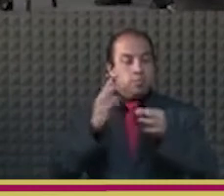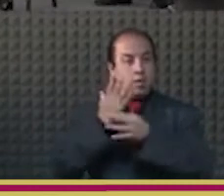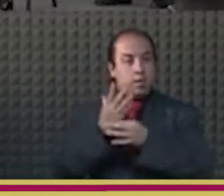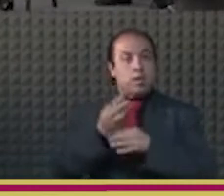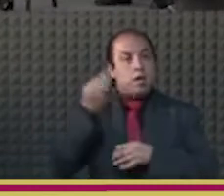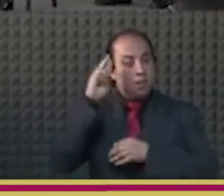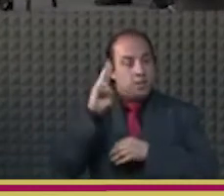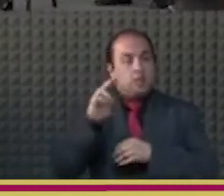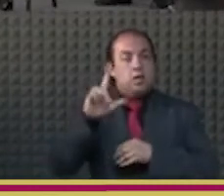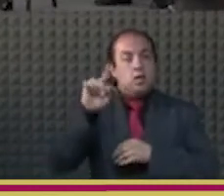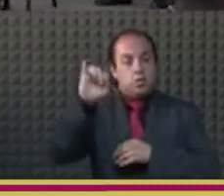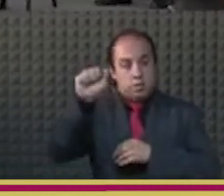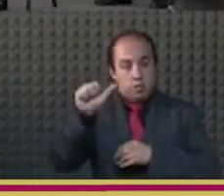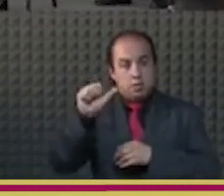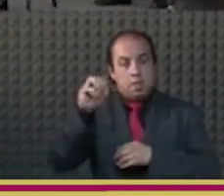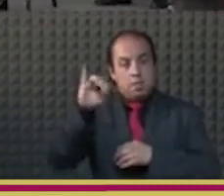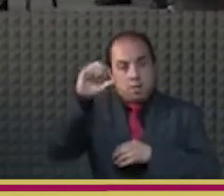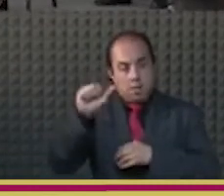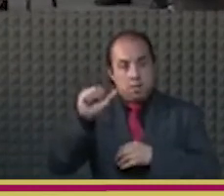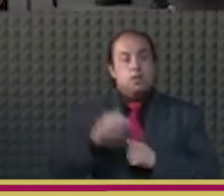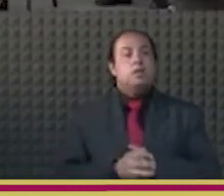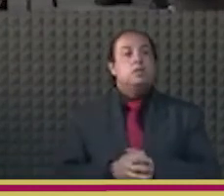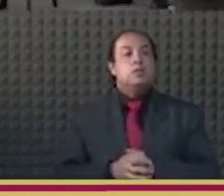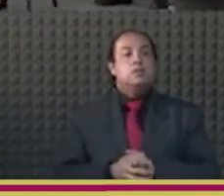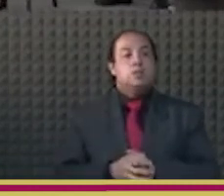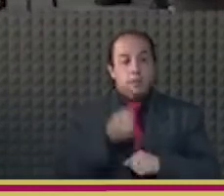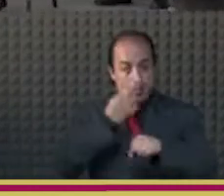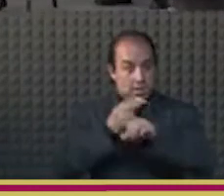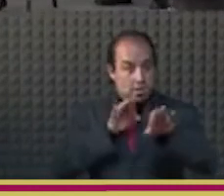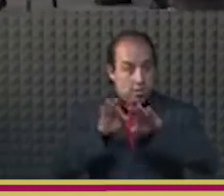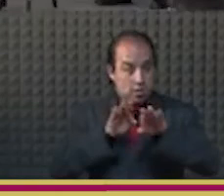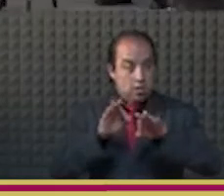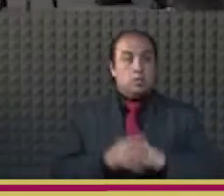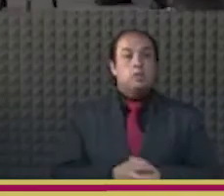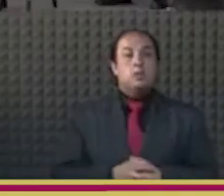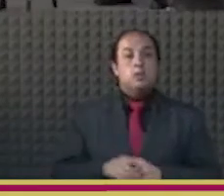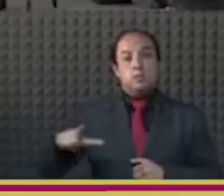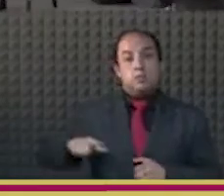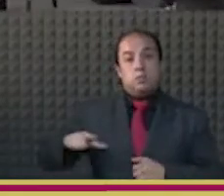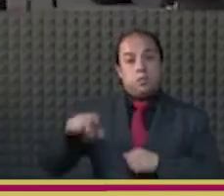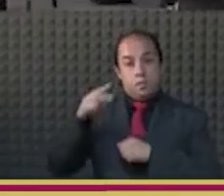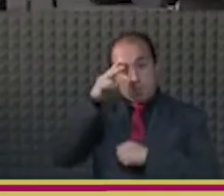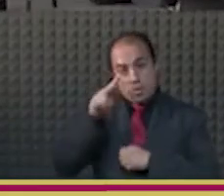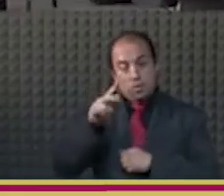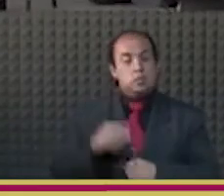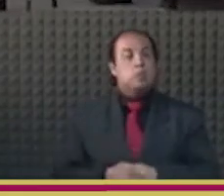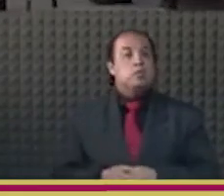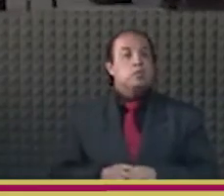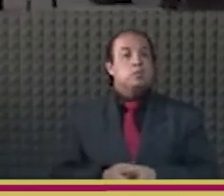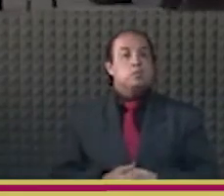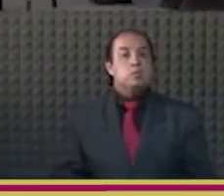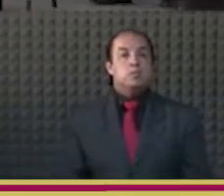la maestra Luisa María Alcalde Luján, secretaria del Trabajo y Previsión Social del Gobierno de México.